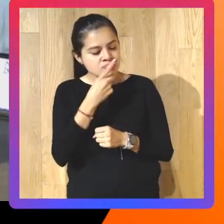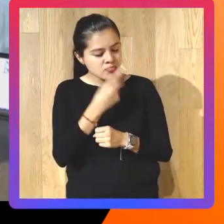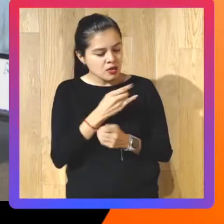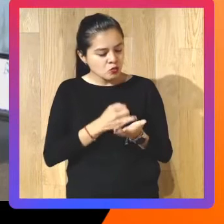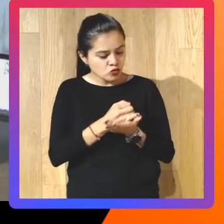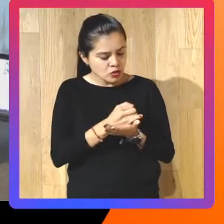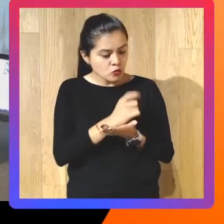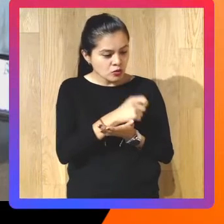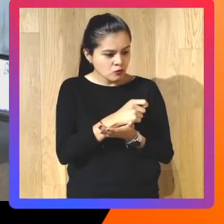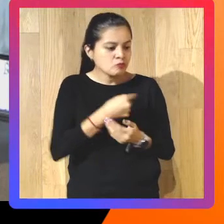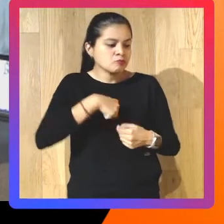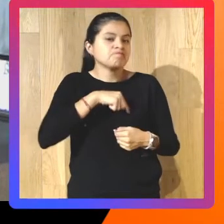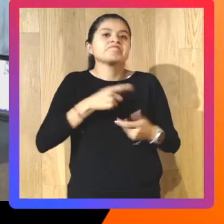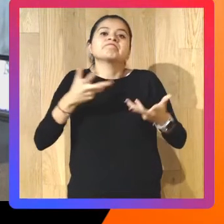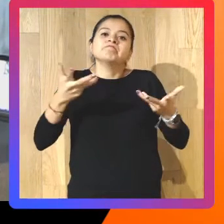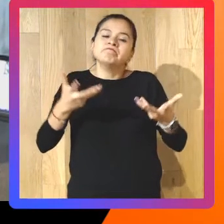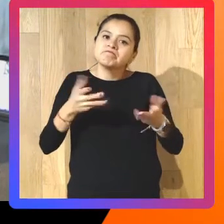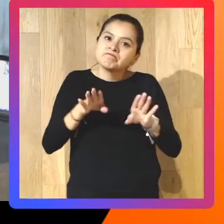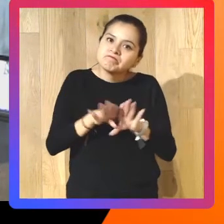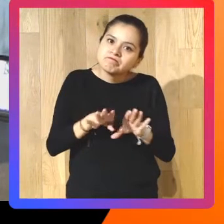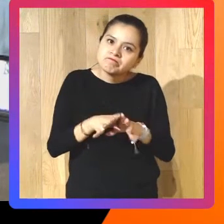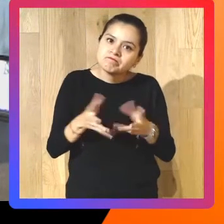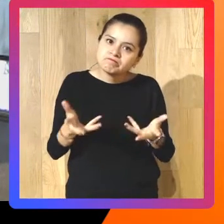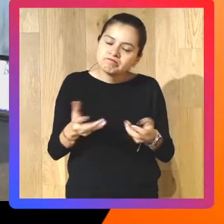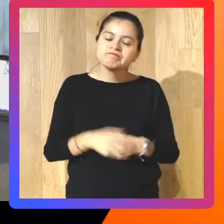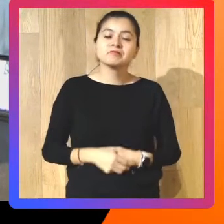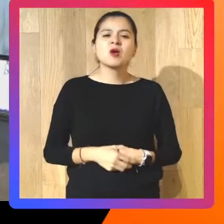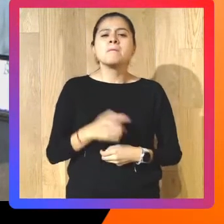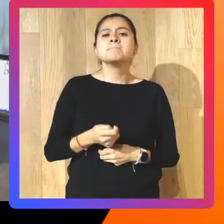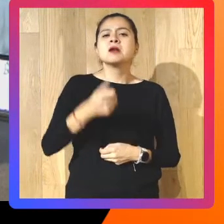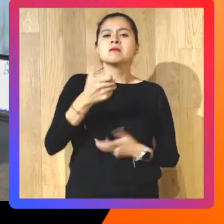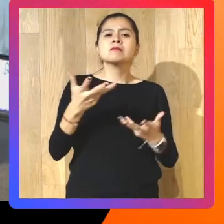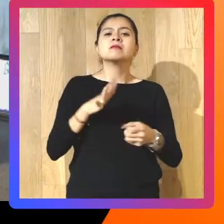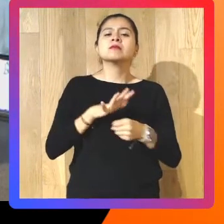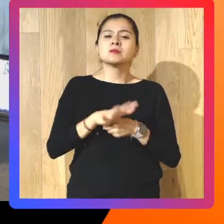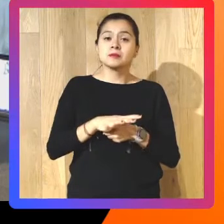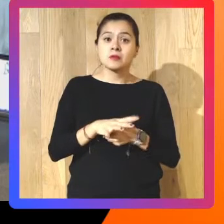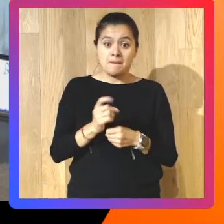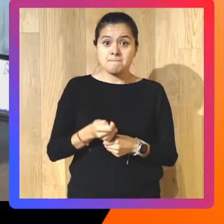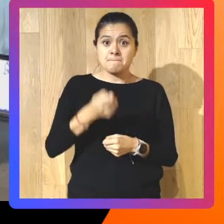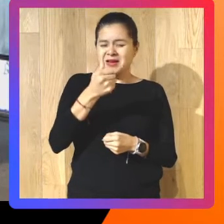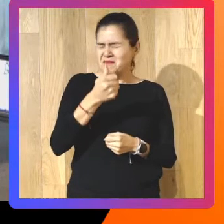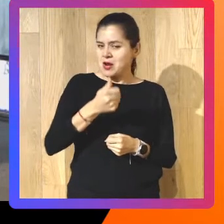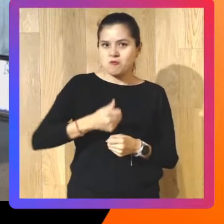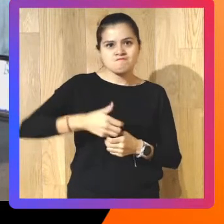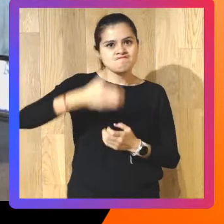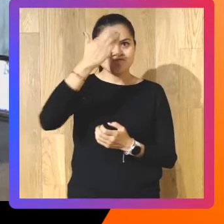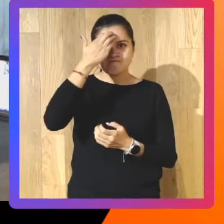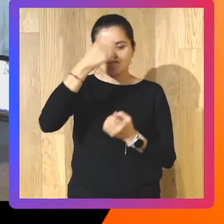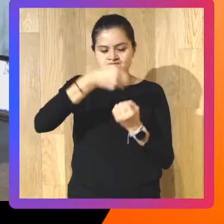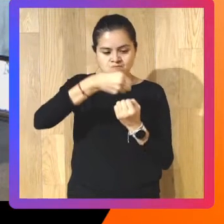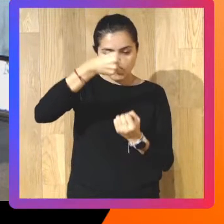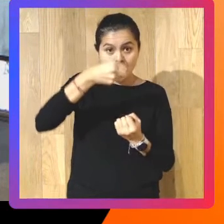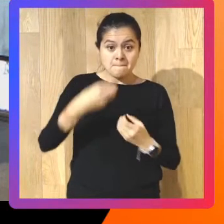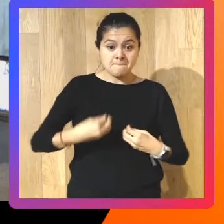de ver qué hacemos. Entonces, bueno, primero, ¿qué se tiene que hacer? Bueno, primero hay que conocer cuánto se necesita para